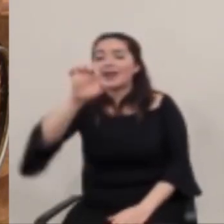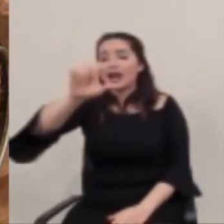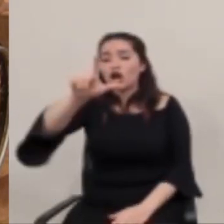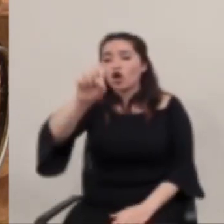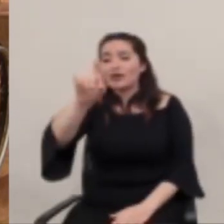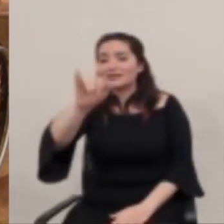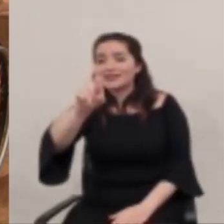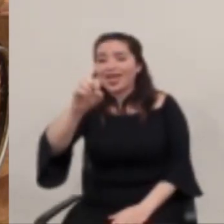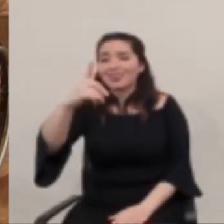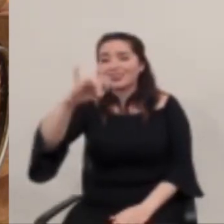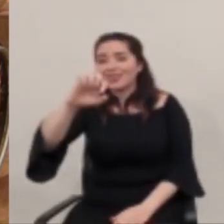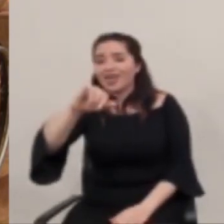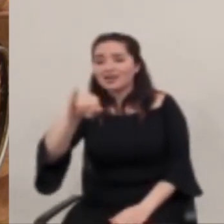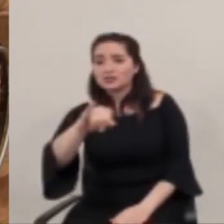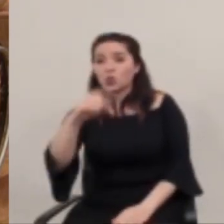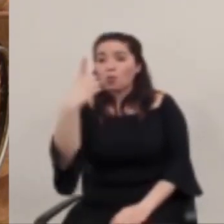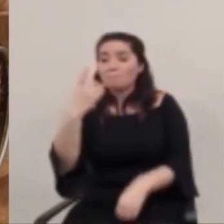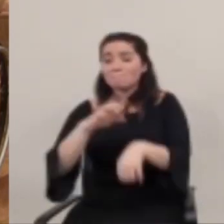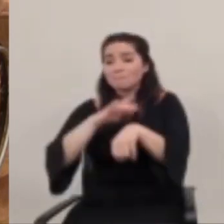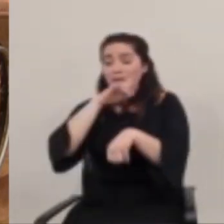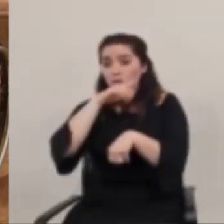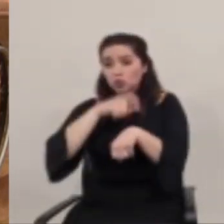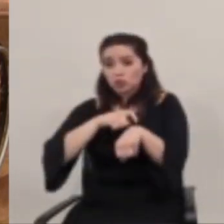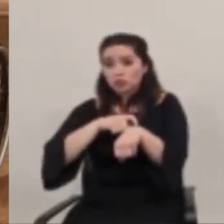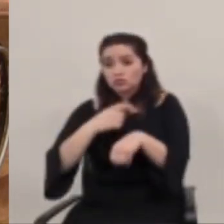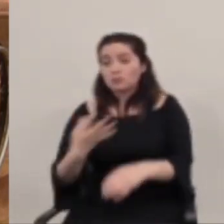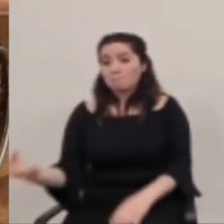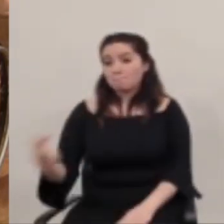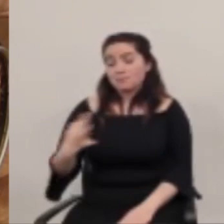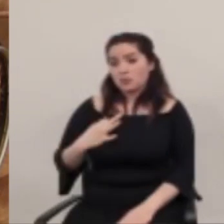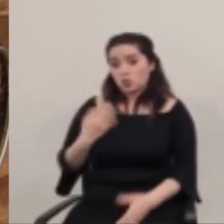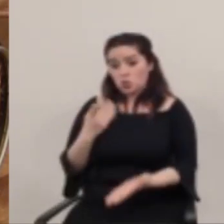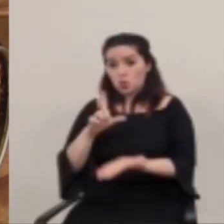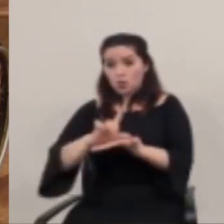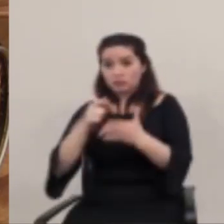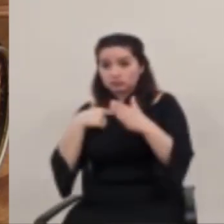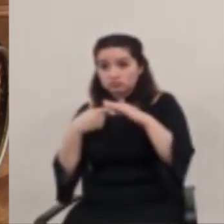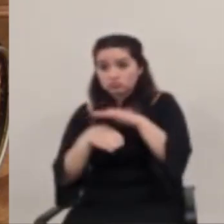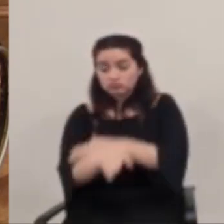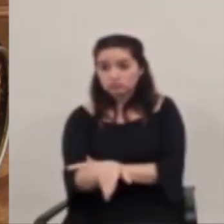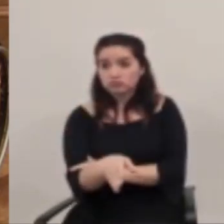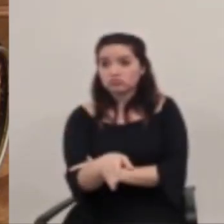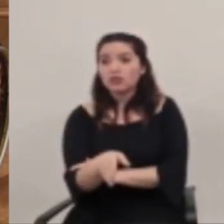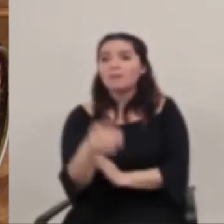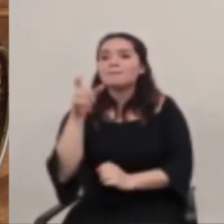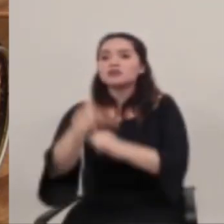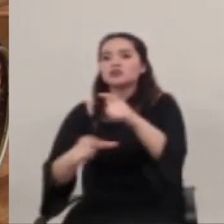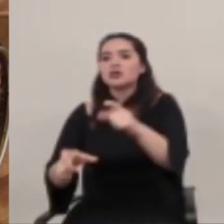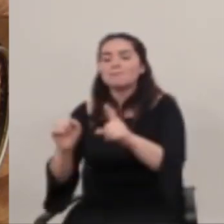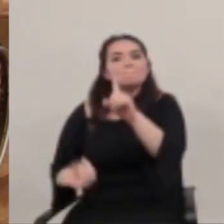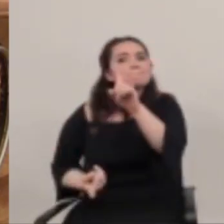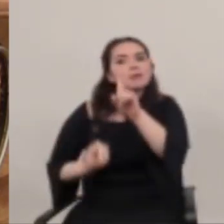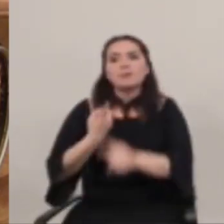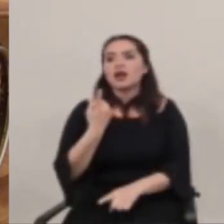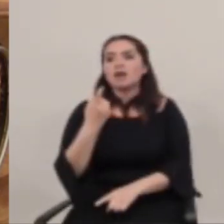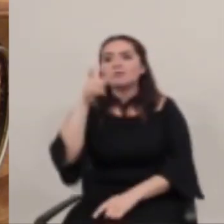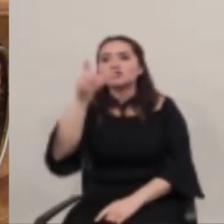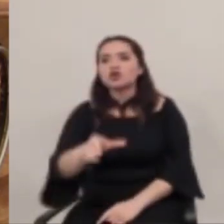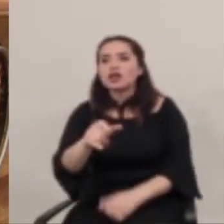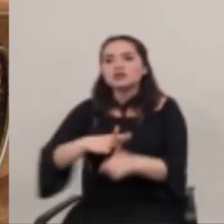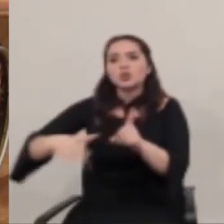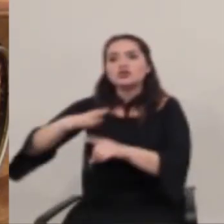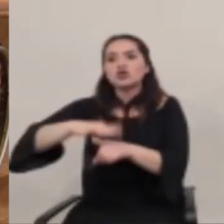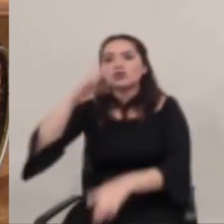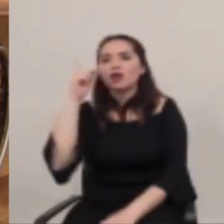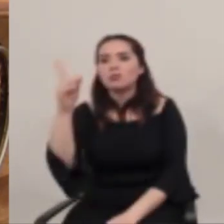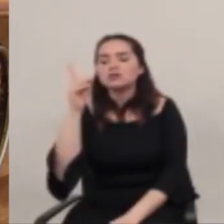minuto se me llegó a decir de que en el lugar donde yo estaba ingresando, la primera persona en situación de discapacidad que ingresaba. Dato